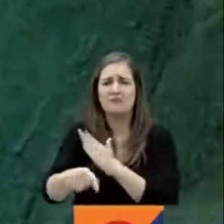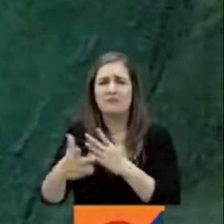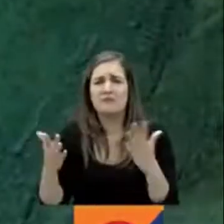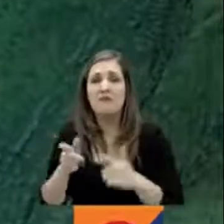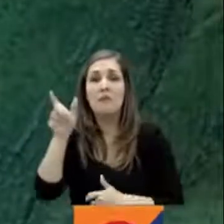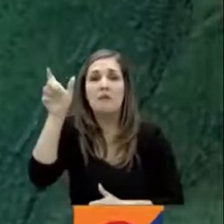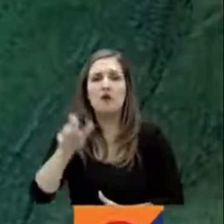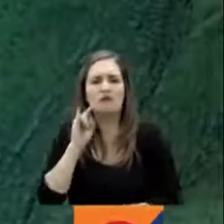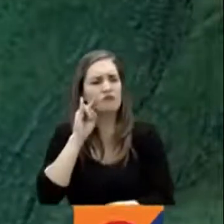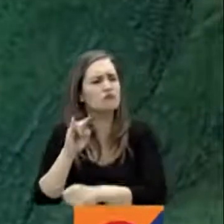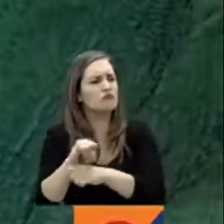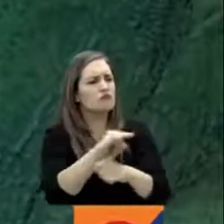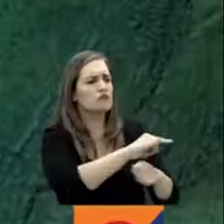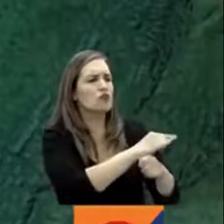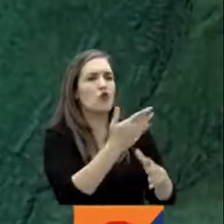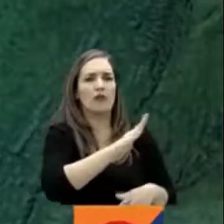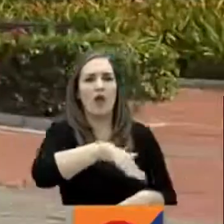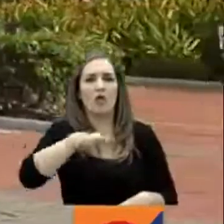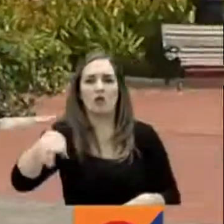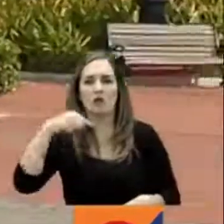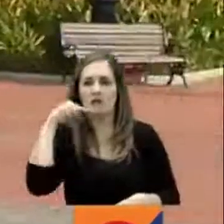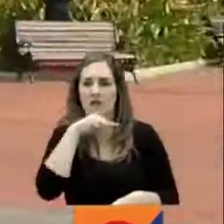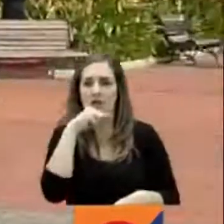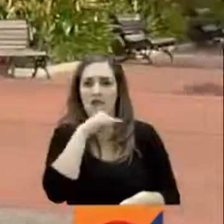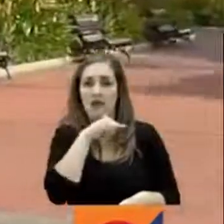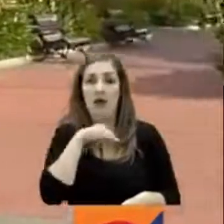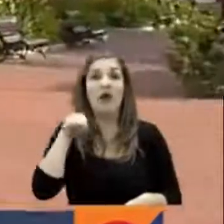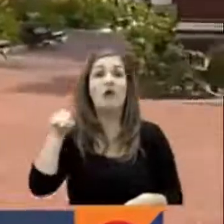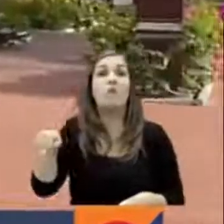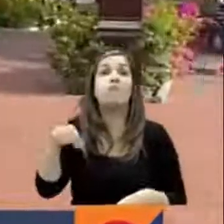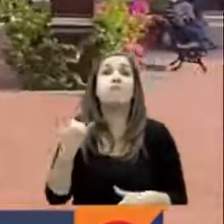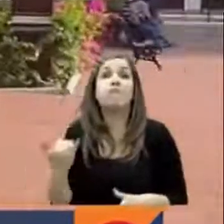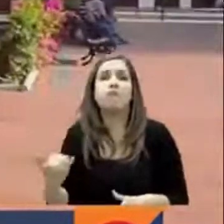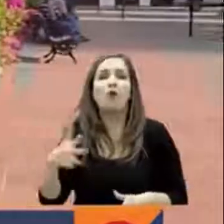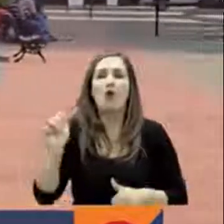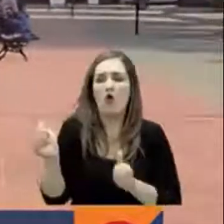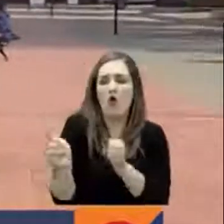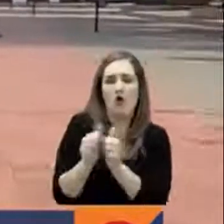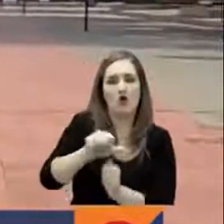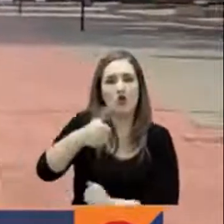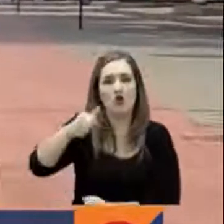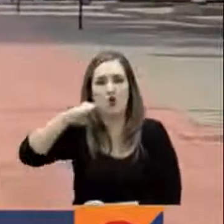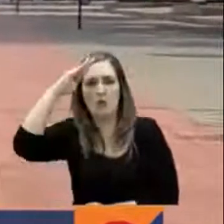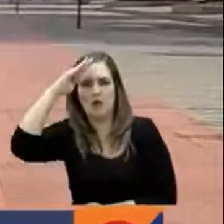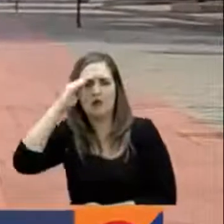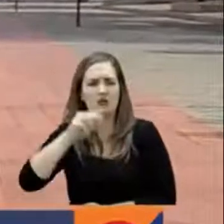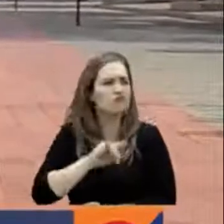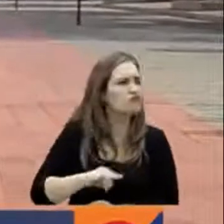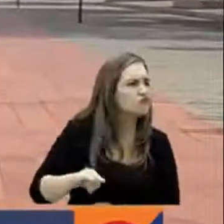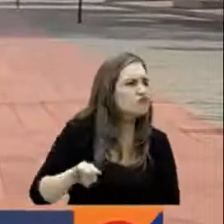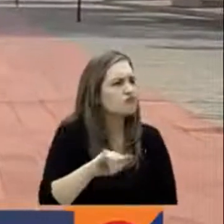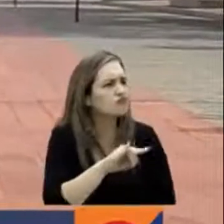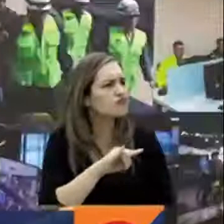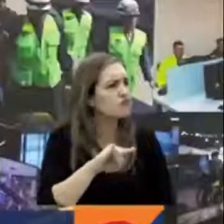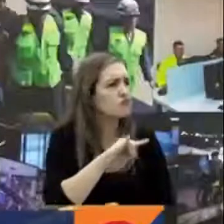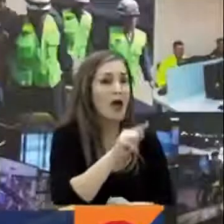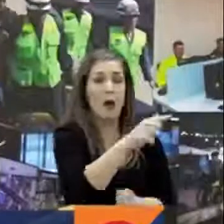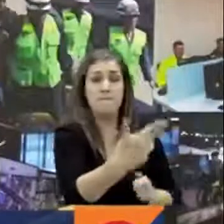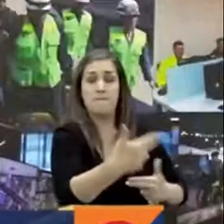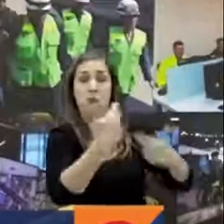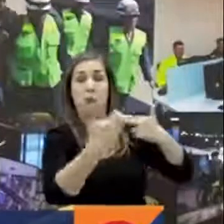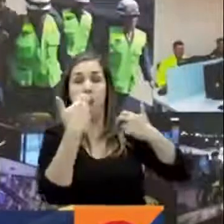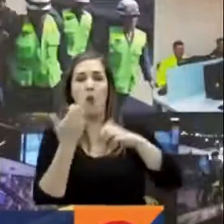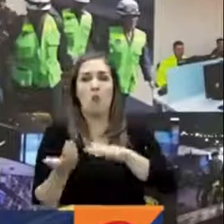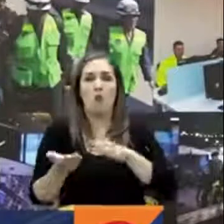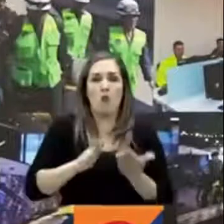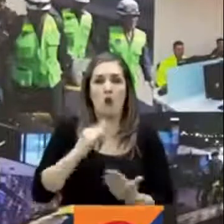labores de vigilancia en Santa Fe de Antioquia, cuando se movilizaba en una patrulla con otro policía que resultó herido tras el ataque con armas de fuego. La